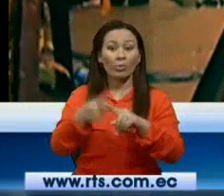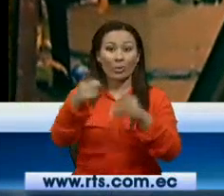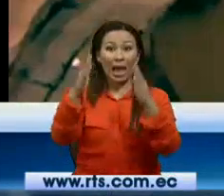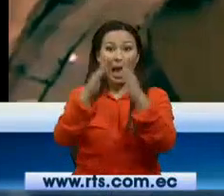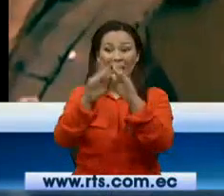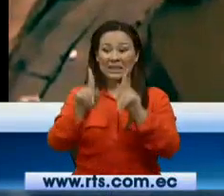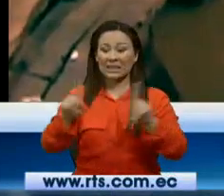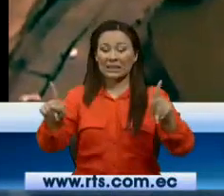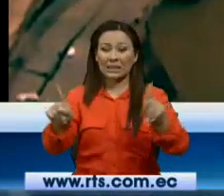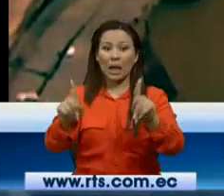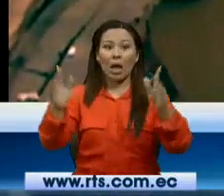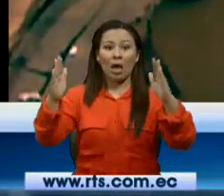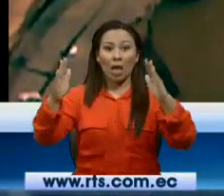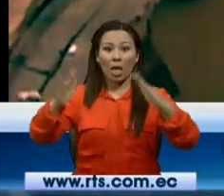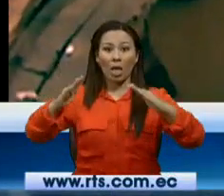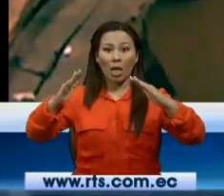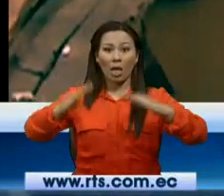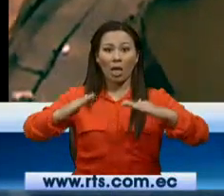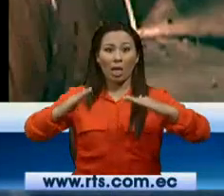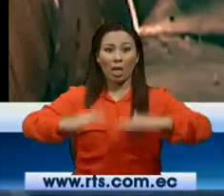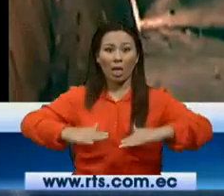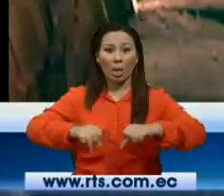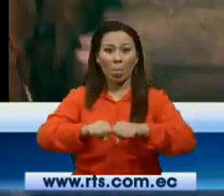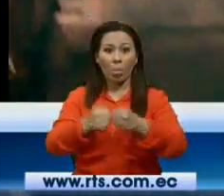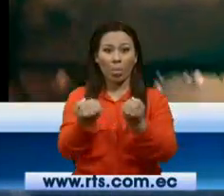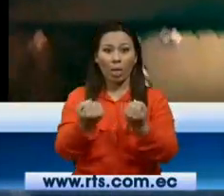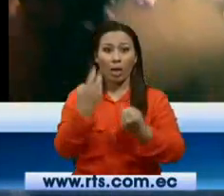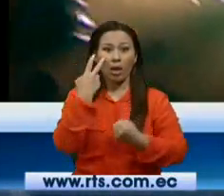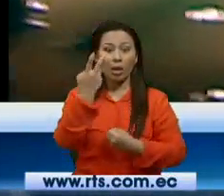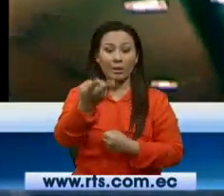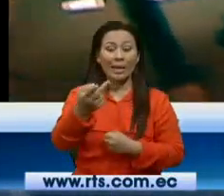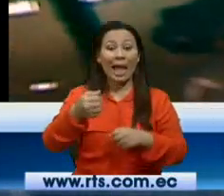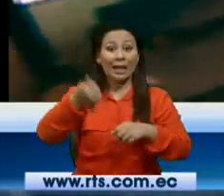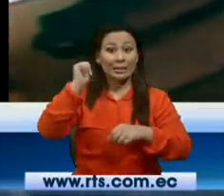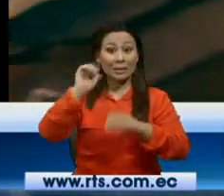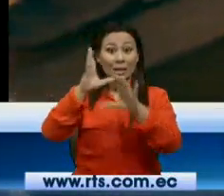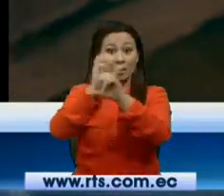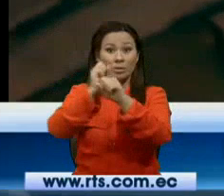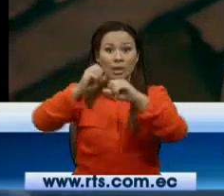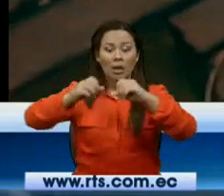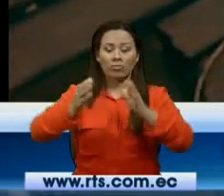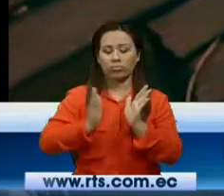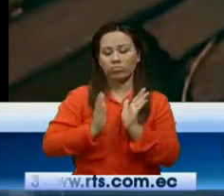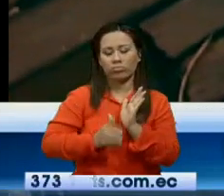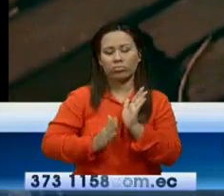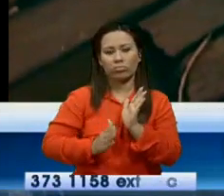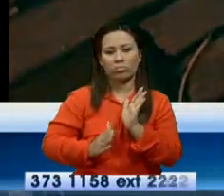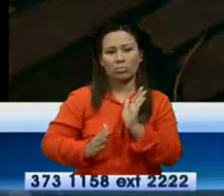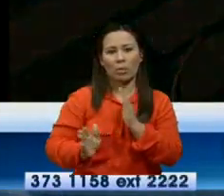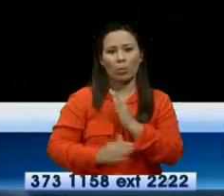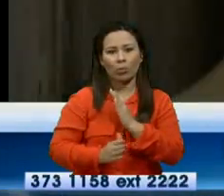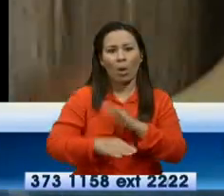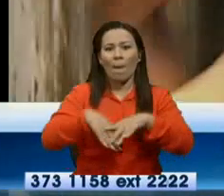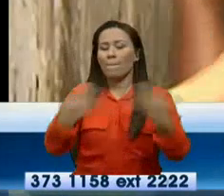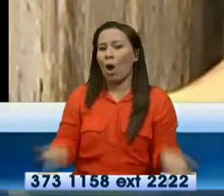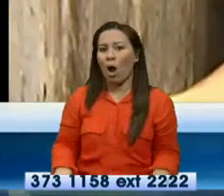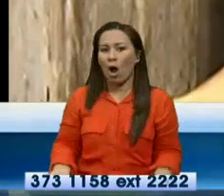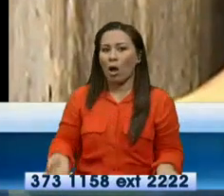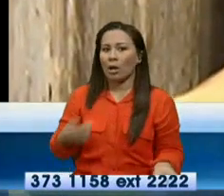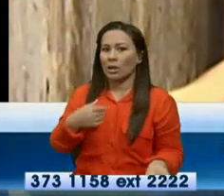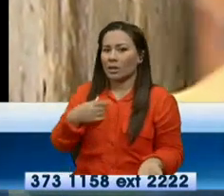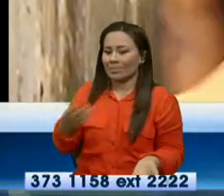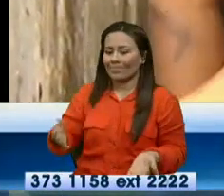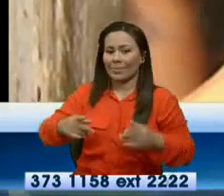caña y madera se está cayendo en pedazos. Que se cayó anoche, lo que estaba cocinando se cayó y me quemé. Es que el piso